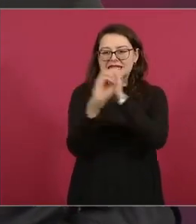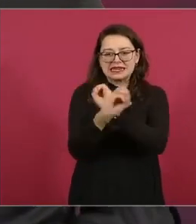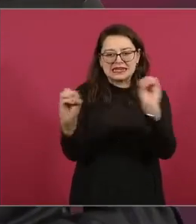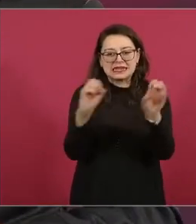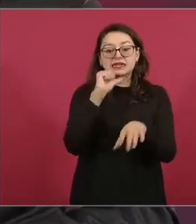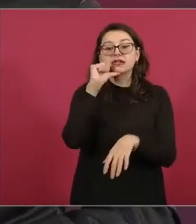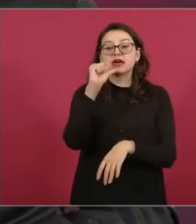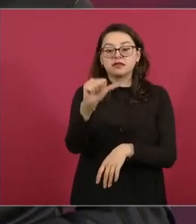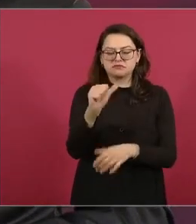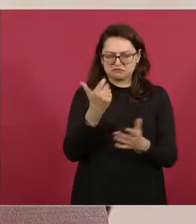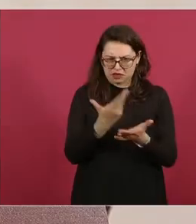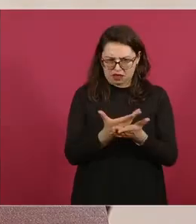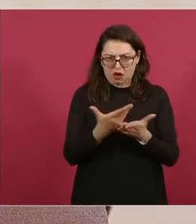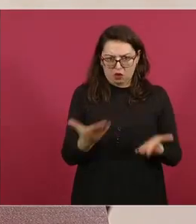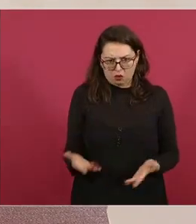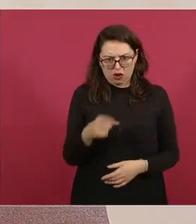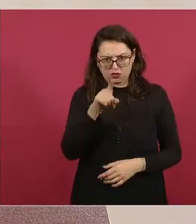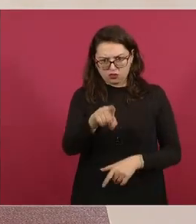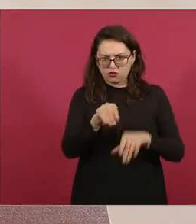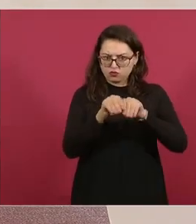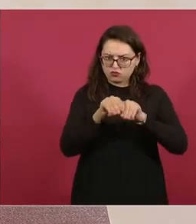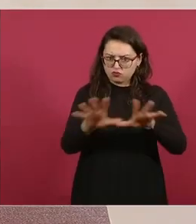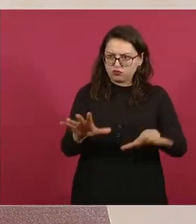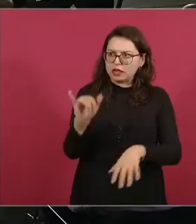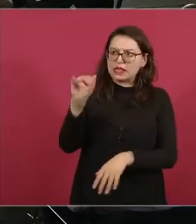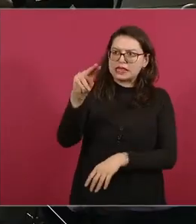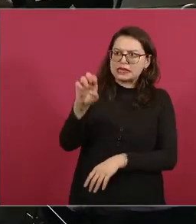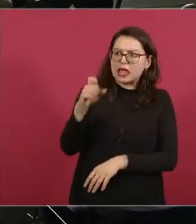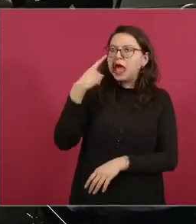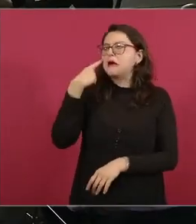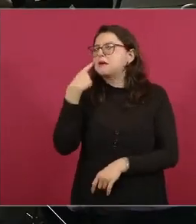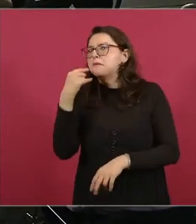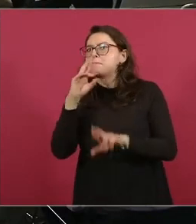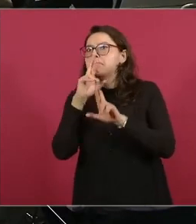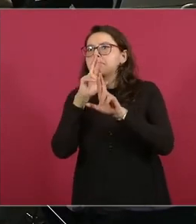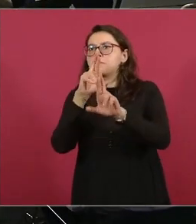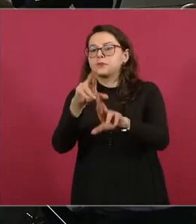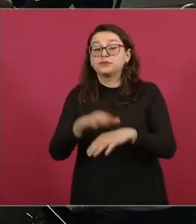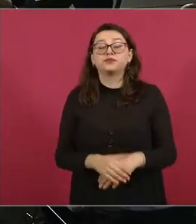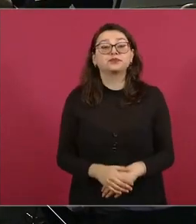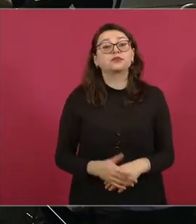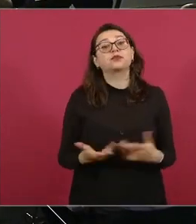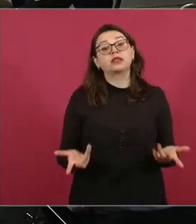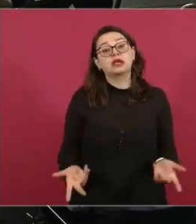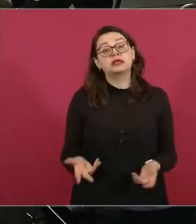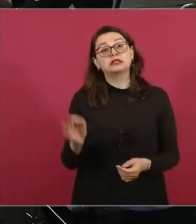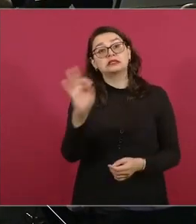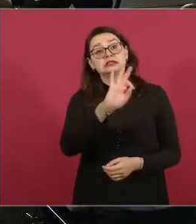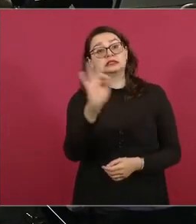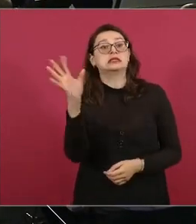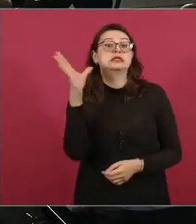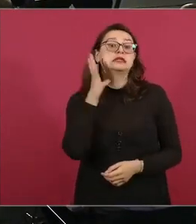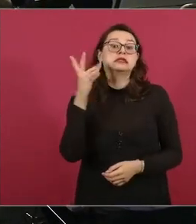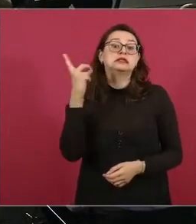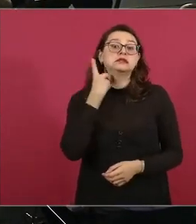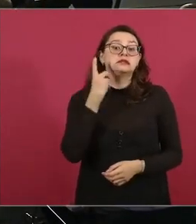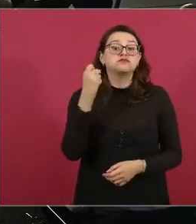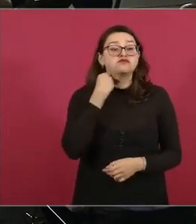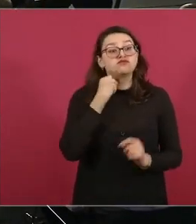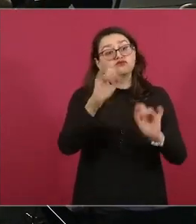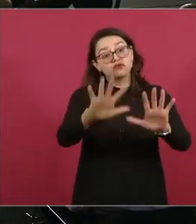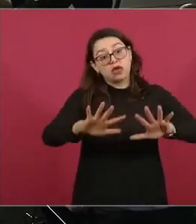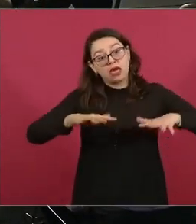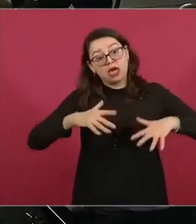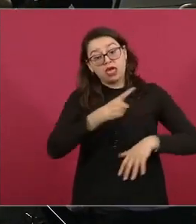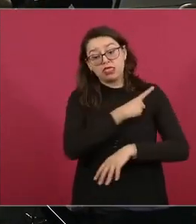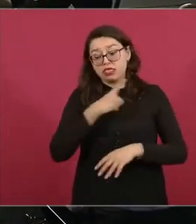Vamos a esperar a ver qué. ¿Y haría un llamado usted, presidente, al Congreso, pues para que tome también cartas en el asunto y se